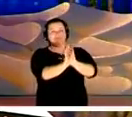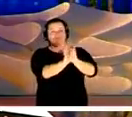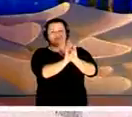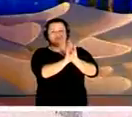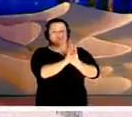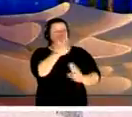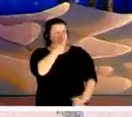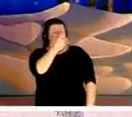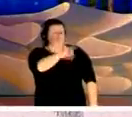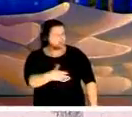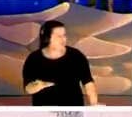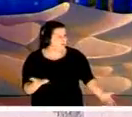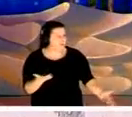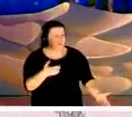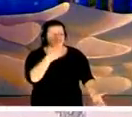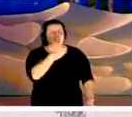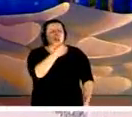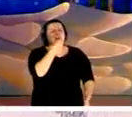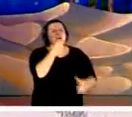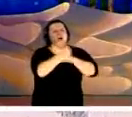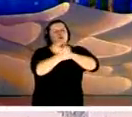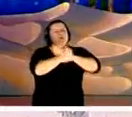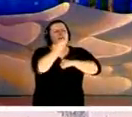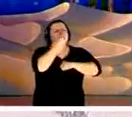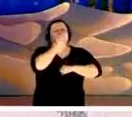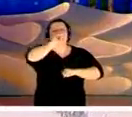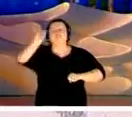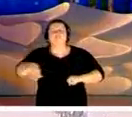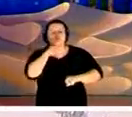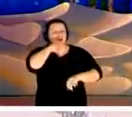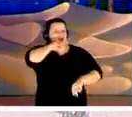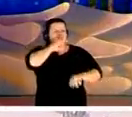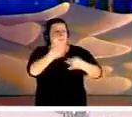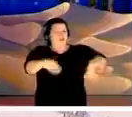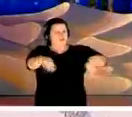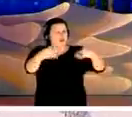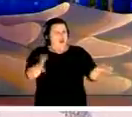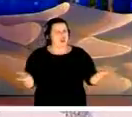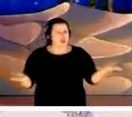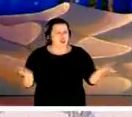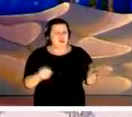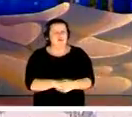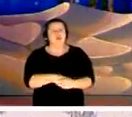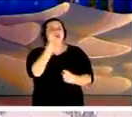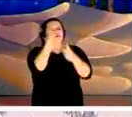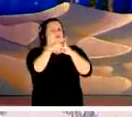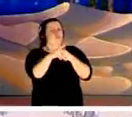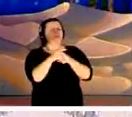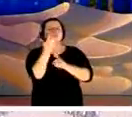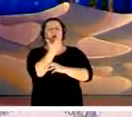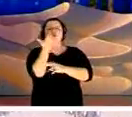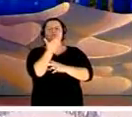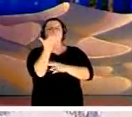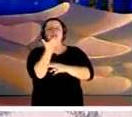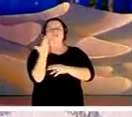es? Mira, quítate la papita que tienes en la boca para hablar conmigo, monstruo. Y una cosita te iba a decir yo. ¿El cuento este es el que ha salido? ¿Cuándo